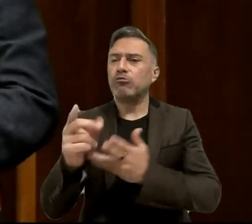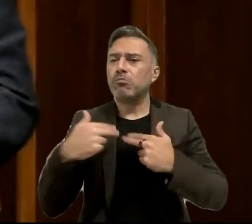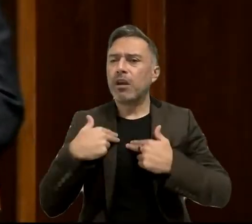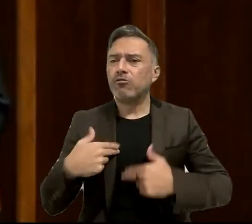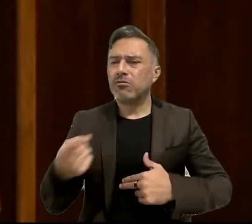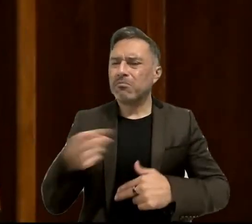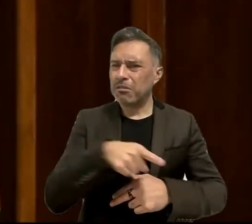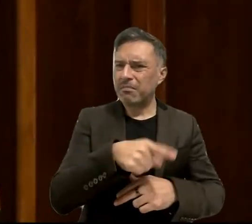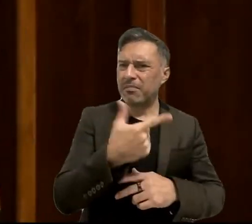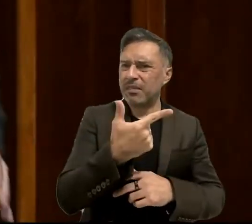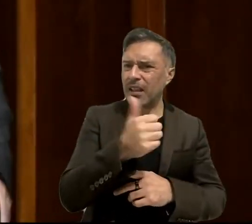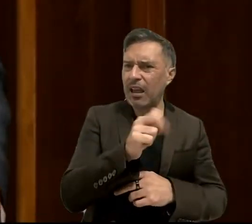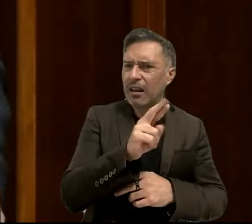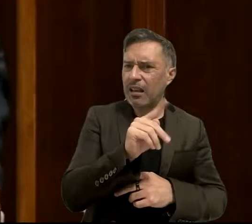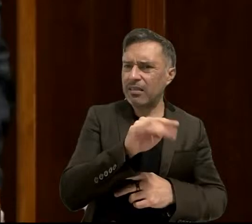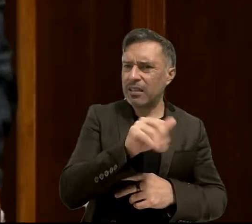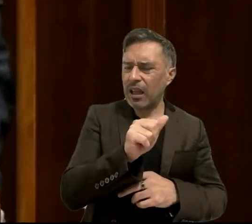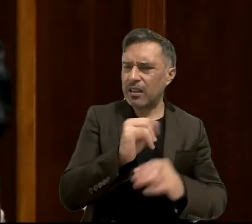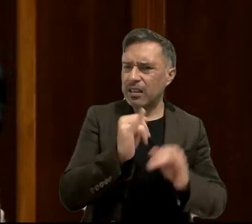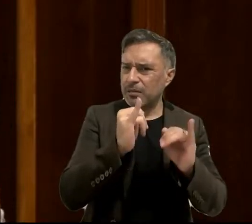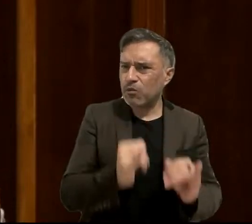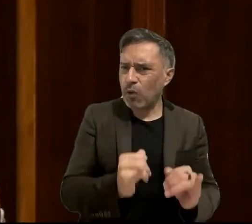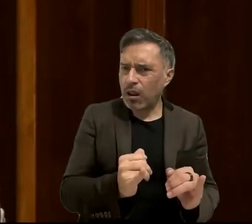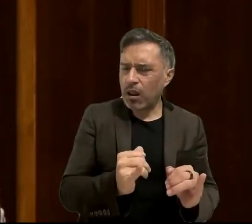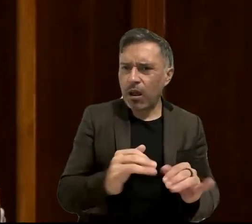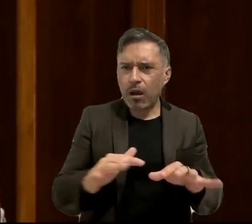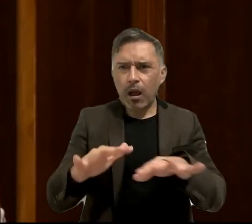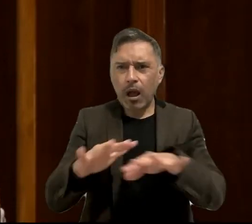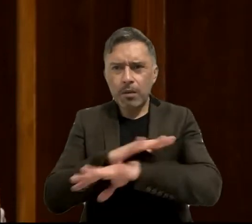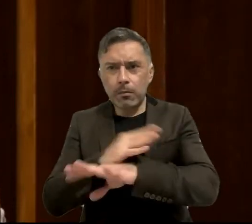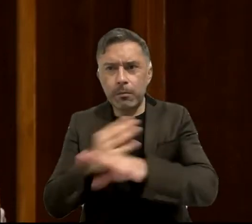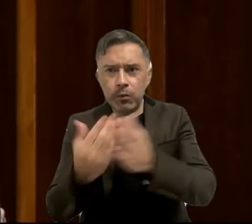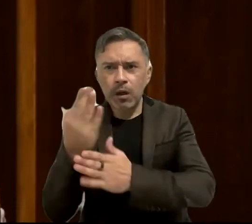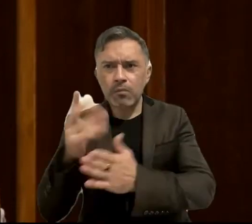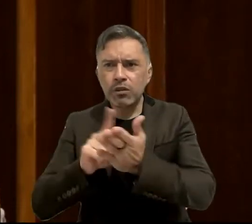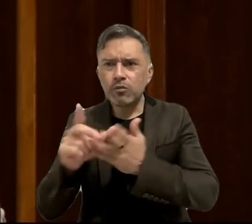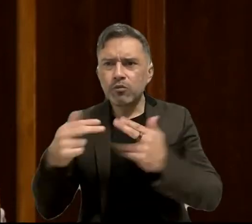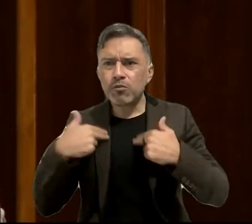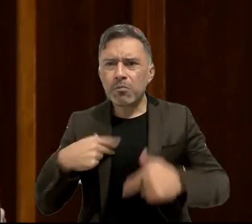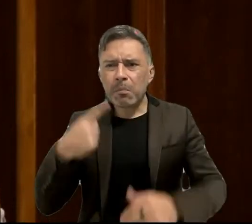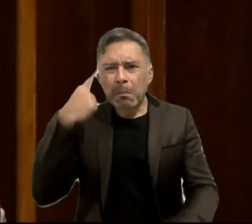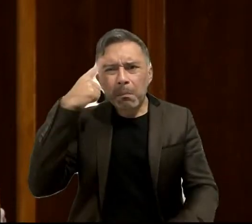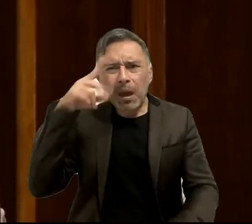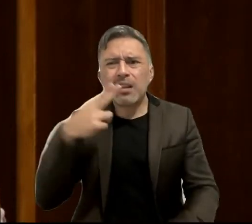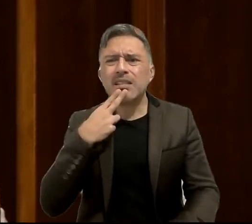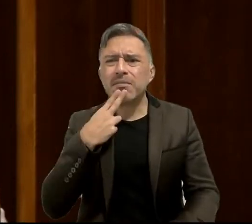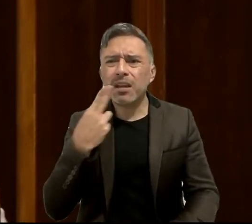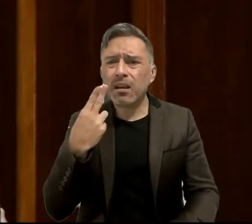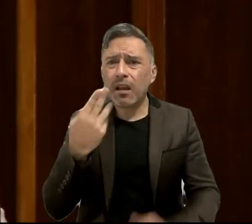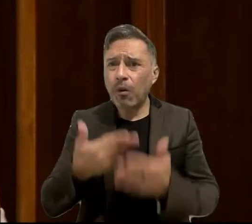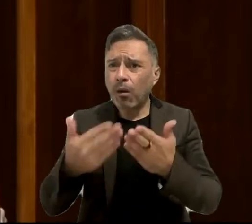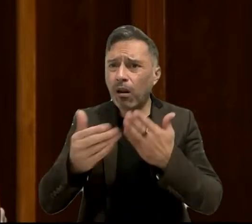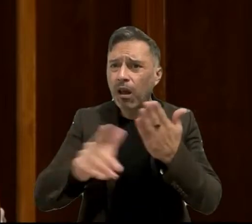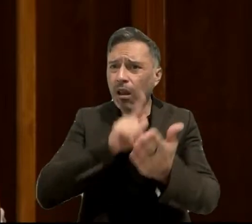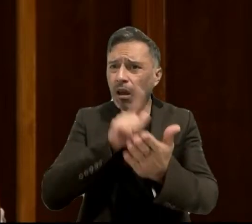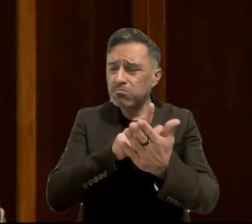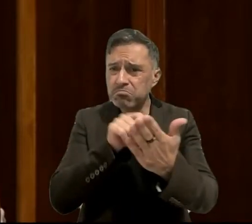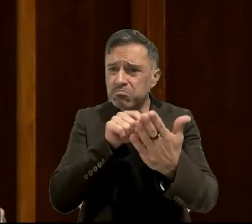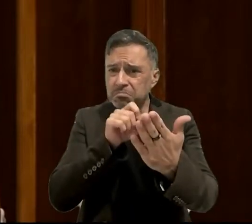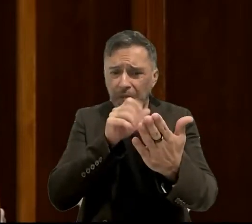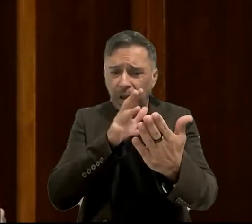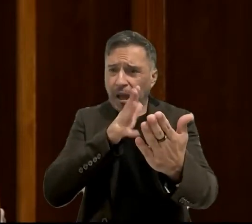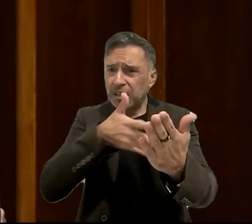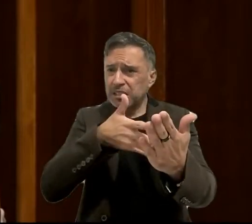individuales a derechos humanos si el formato jurídico sigue siendo el mismo? Y no tendría ningún